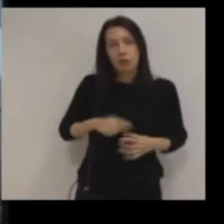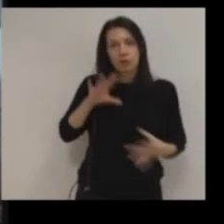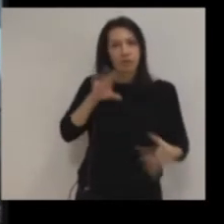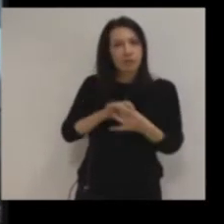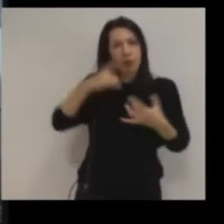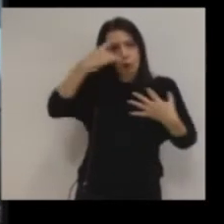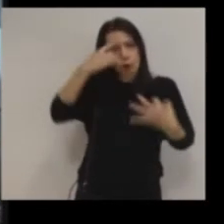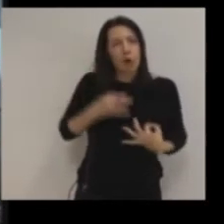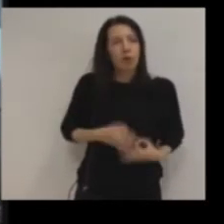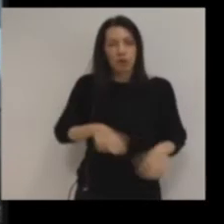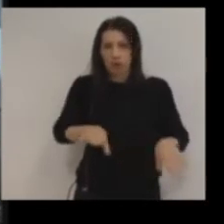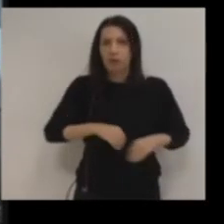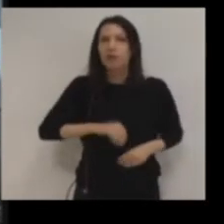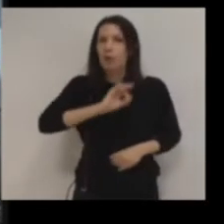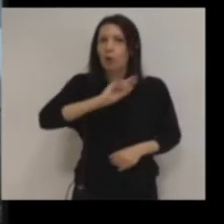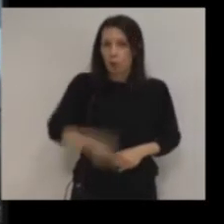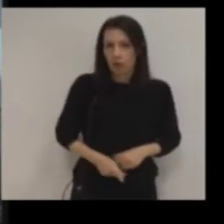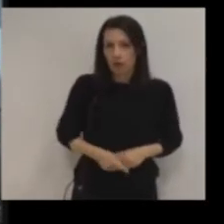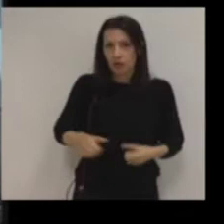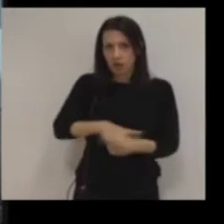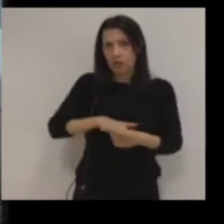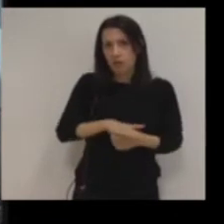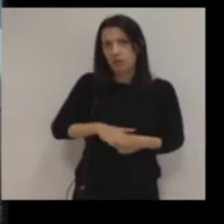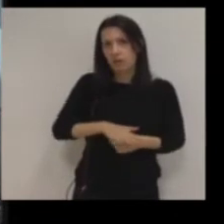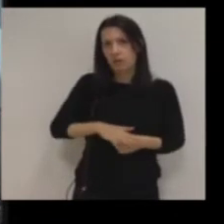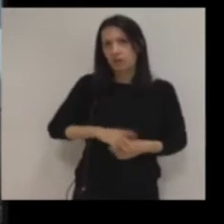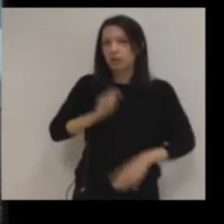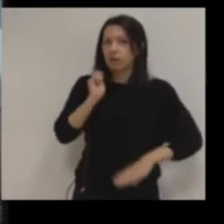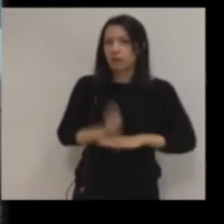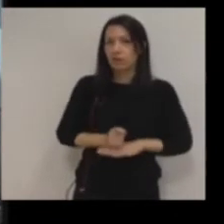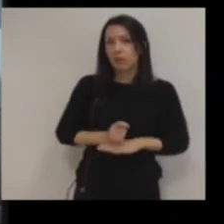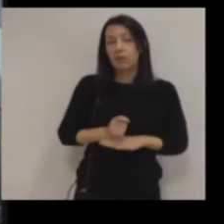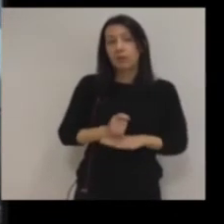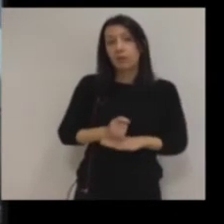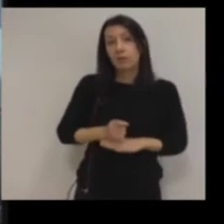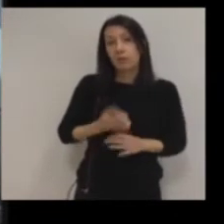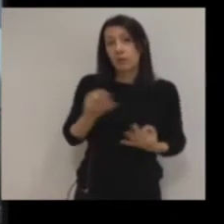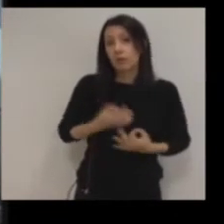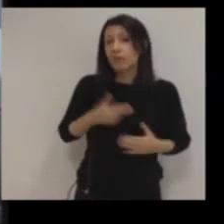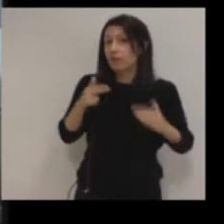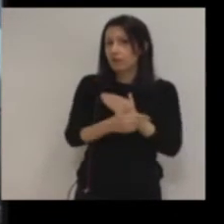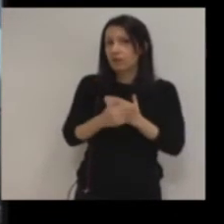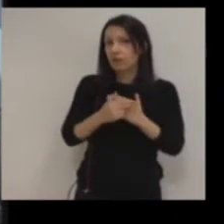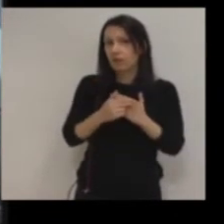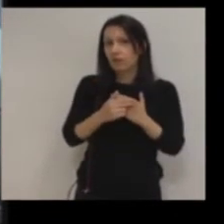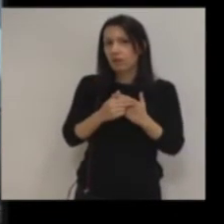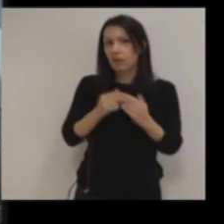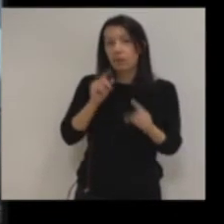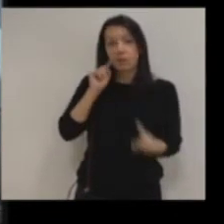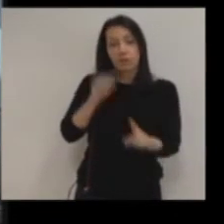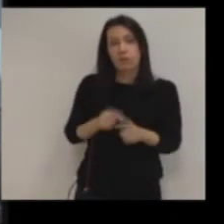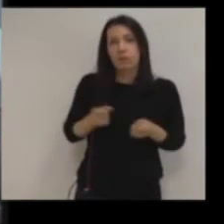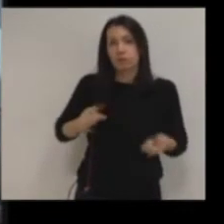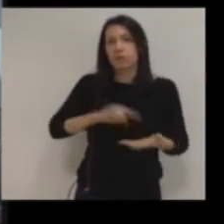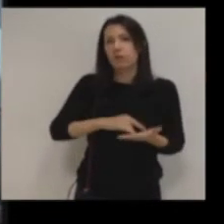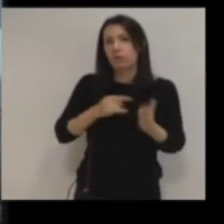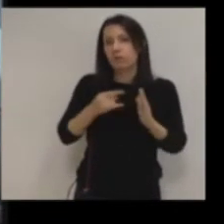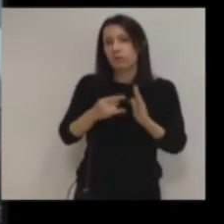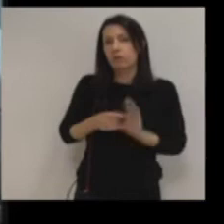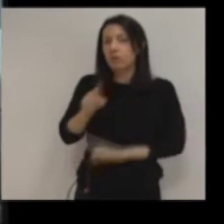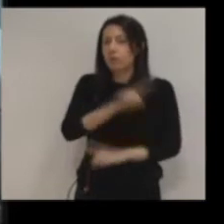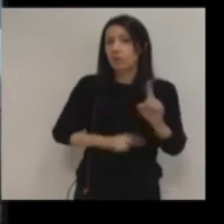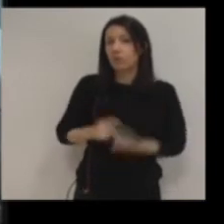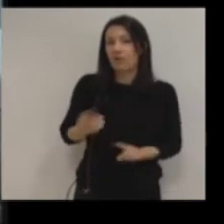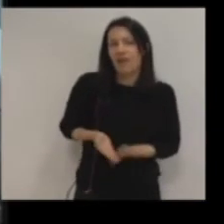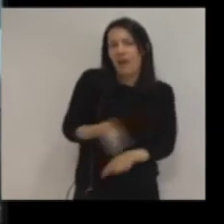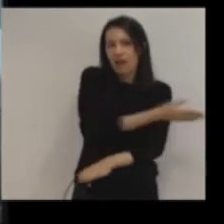ser aceptado en sede jurisdiccional. El problema es que no hay que llegar a la sede jurisdiccional para resolver los problemas, sino que se tendrían que